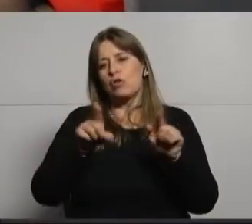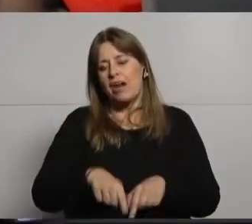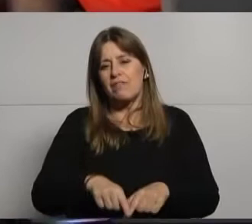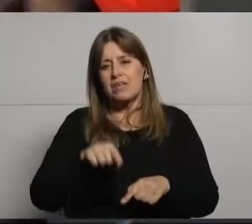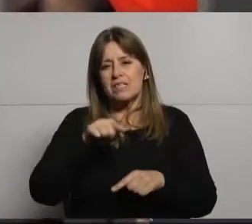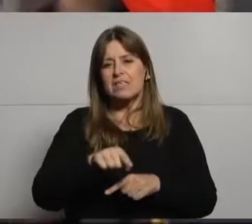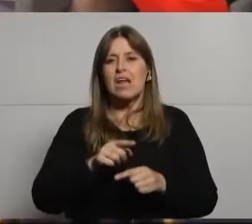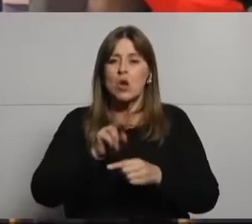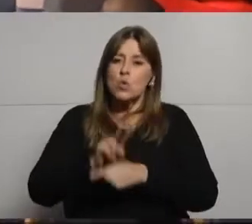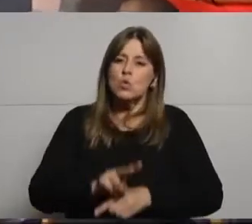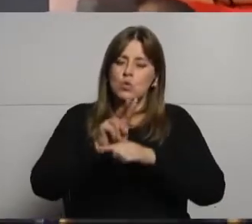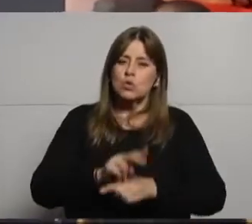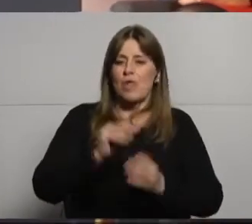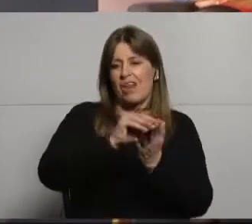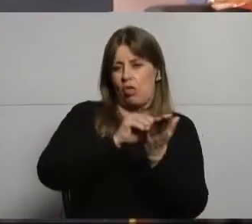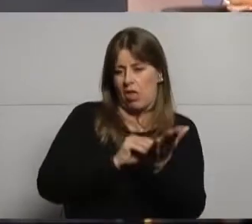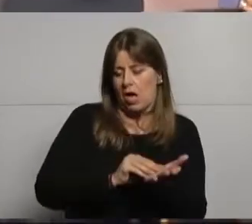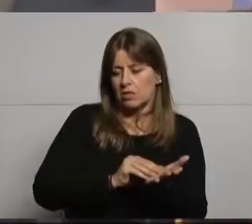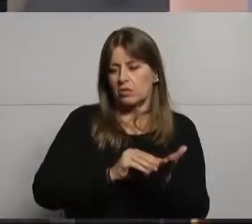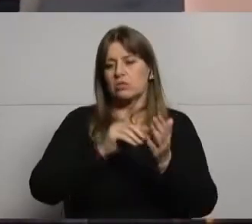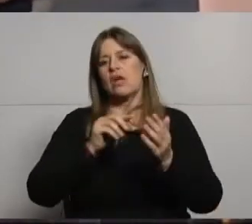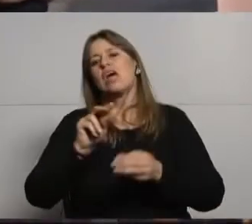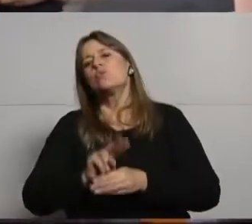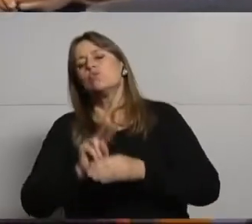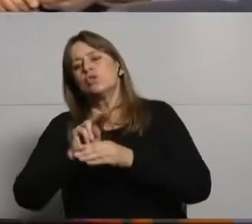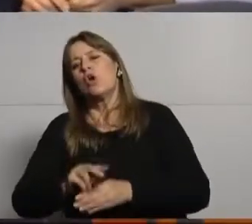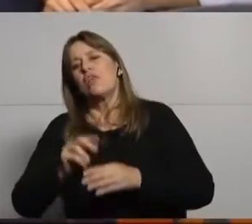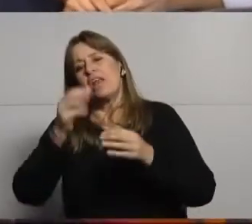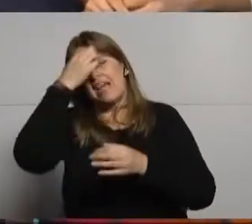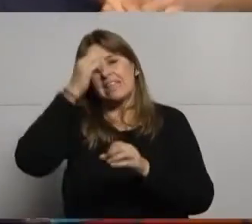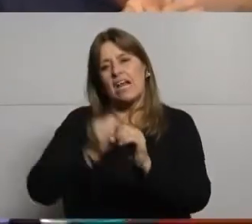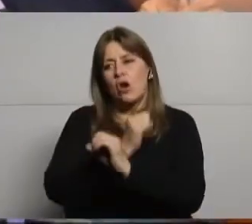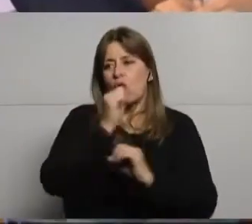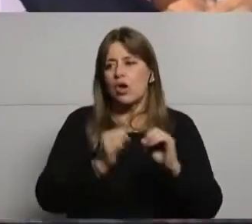tema del uso de los datos, el uso de la tecnología,